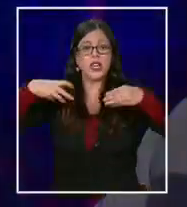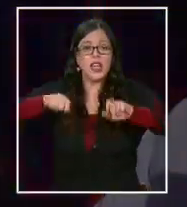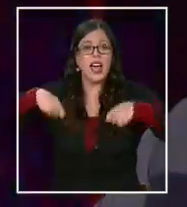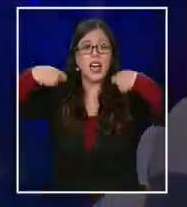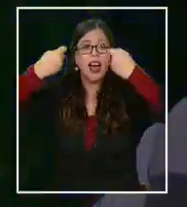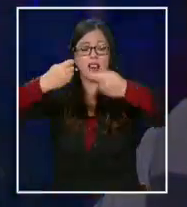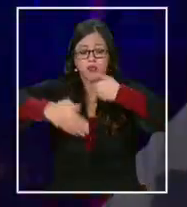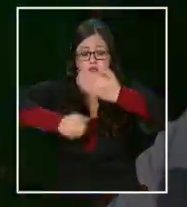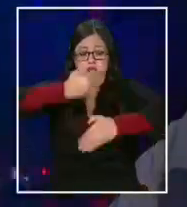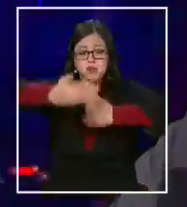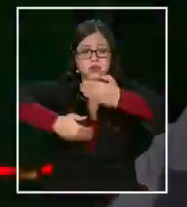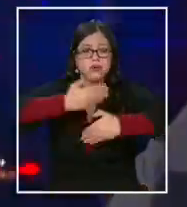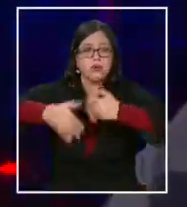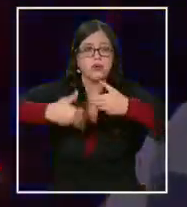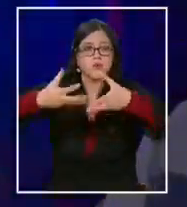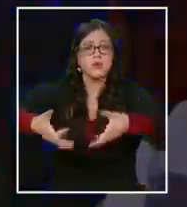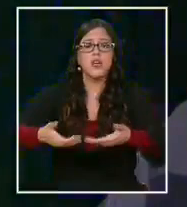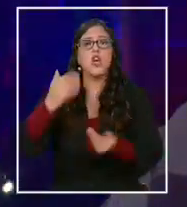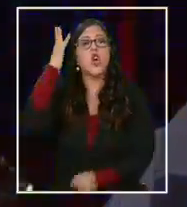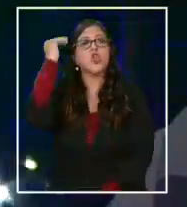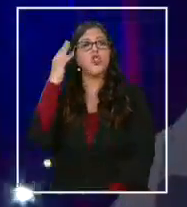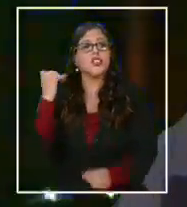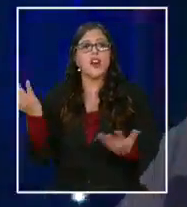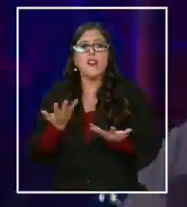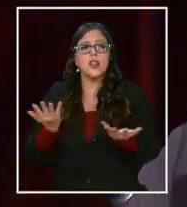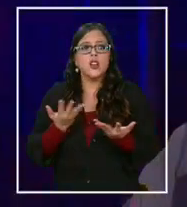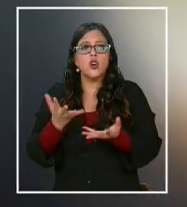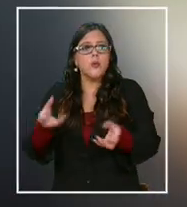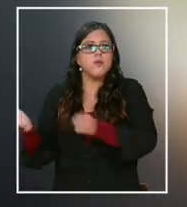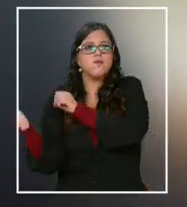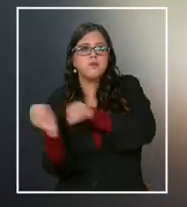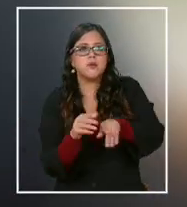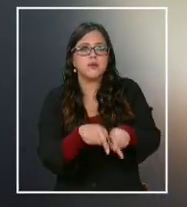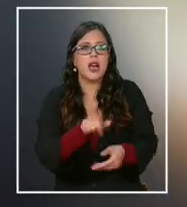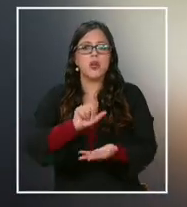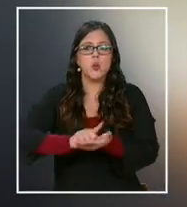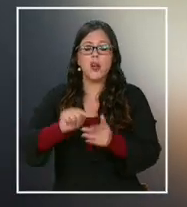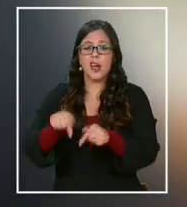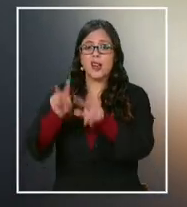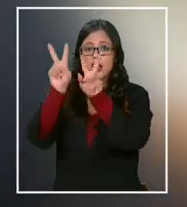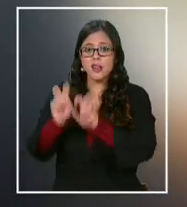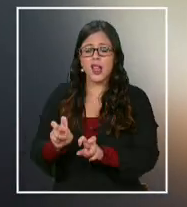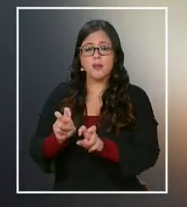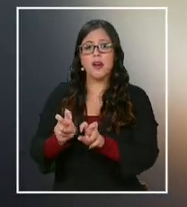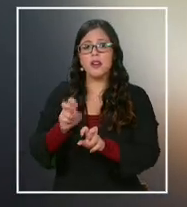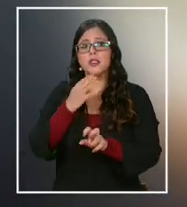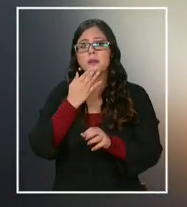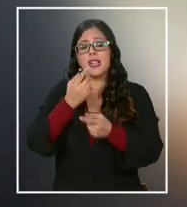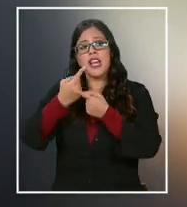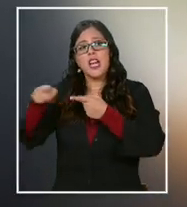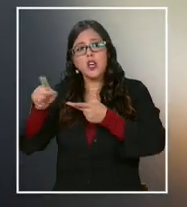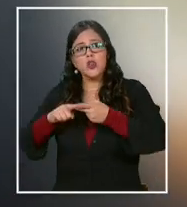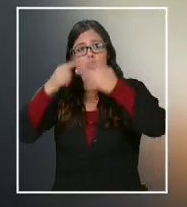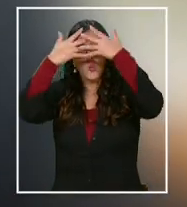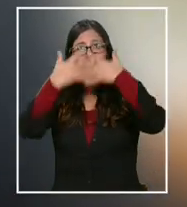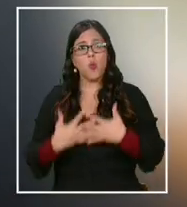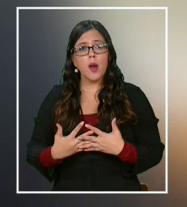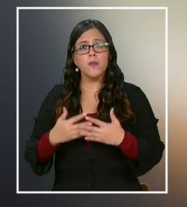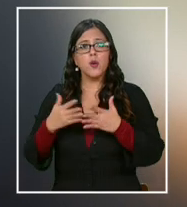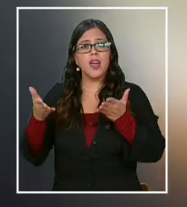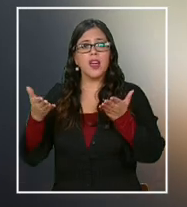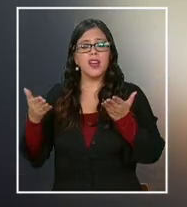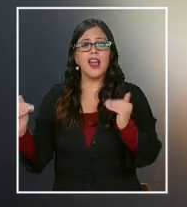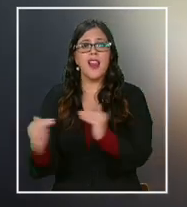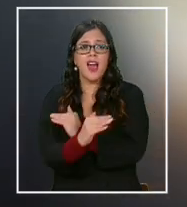mantiene mayores antecedentes de cómo habrá llegado el bulto al lugar. Respecto de este caso versus un caso donde apareció un cuerpo en la carretera en